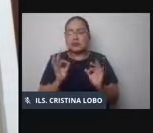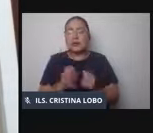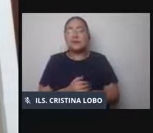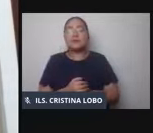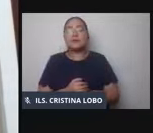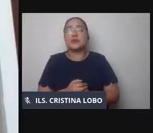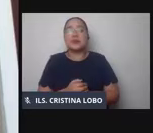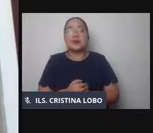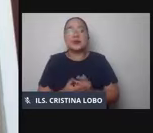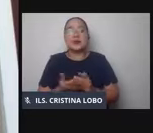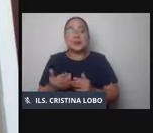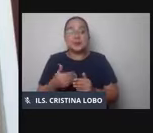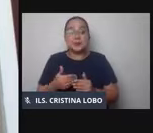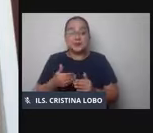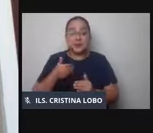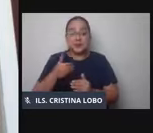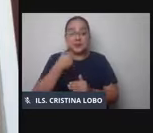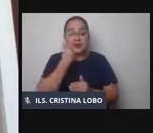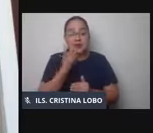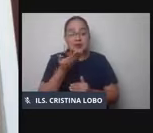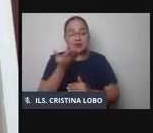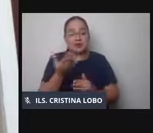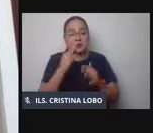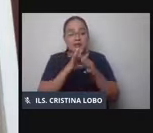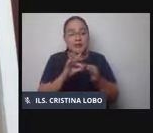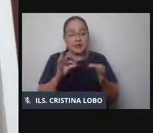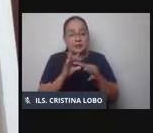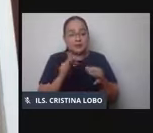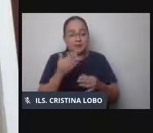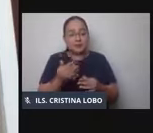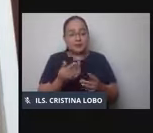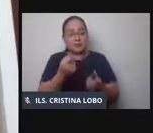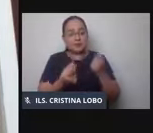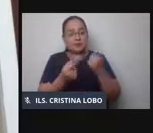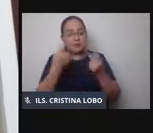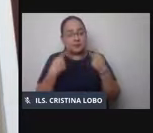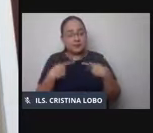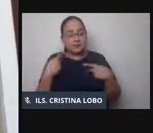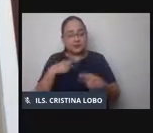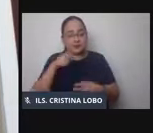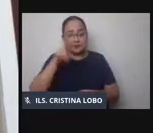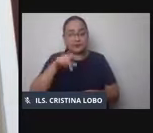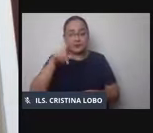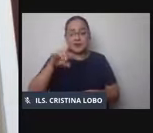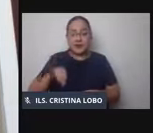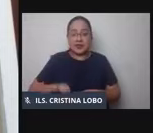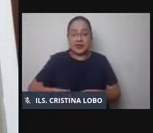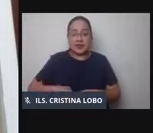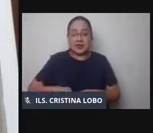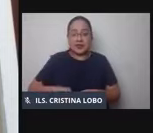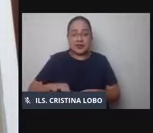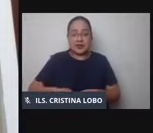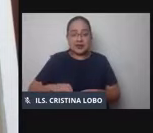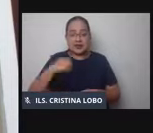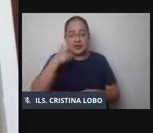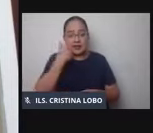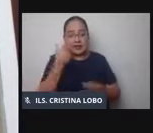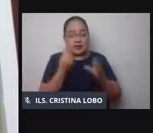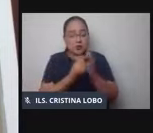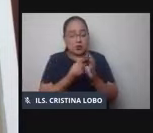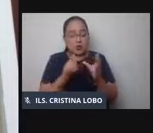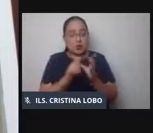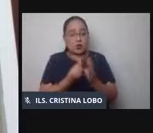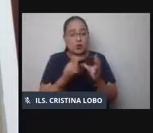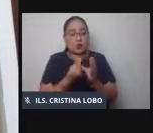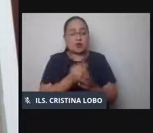eso, quisiera yo comentarles a las personas que estén interesadas en el curso que va a impartir